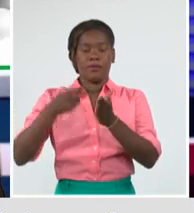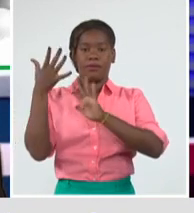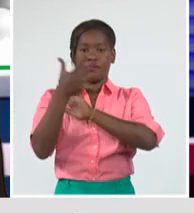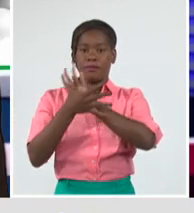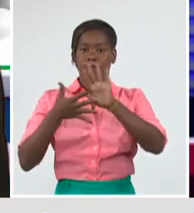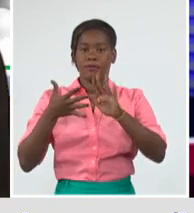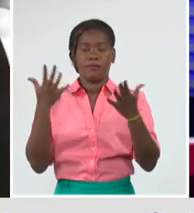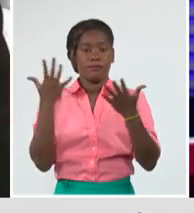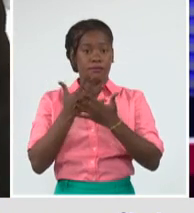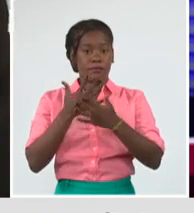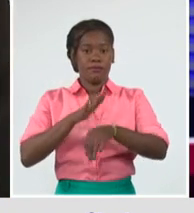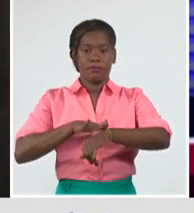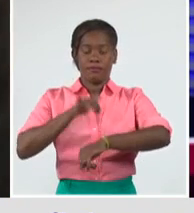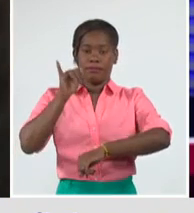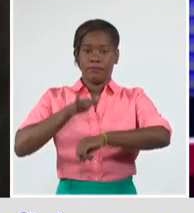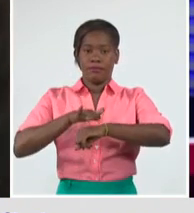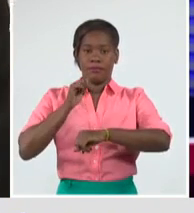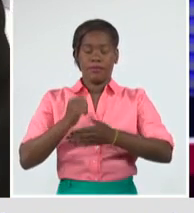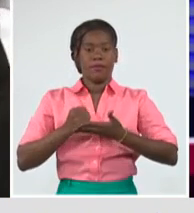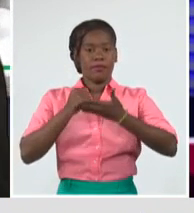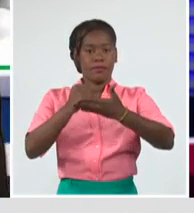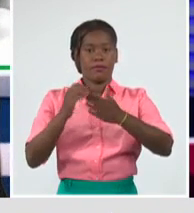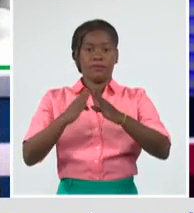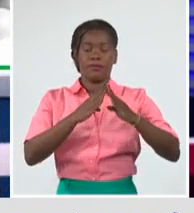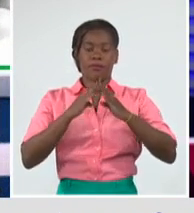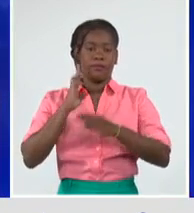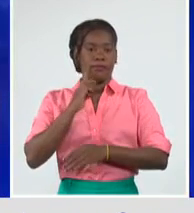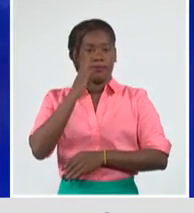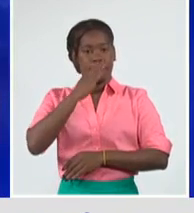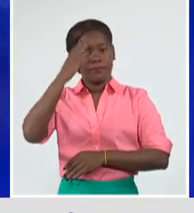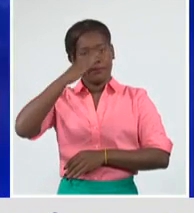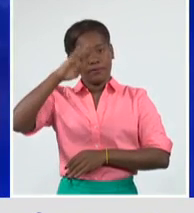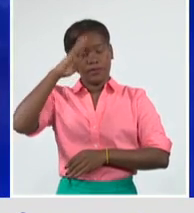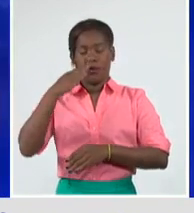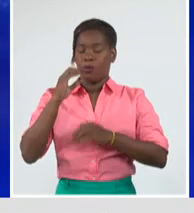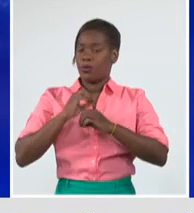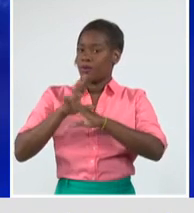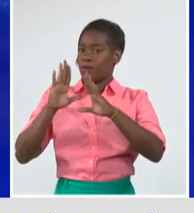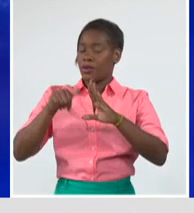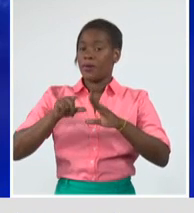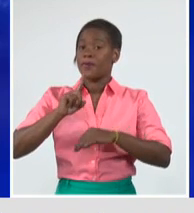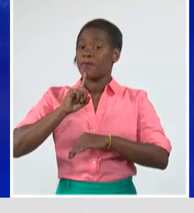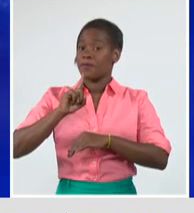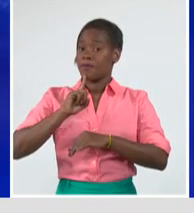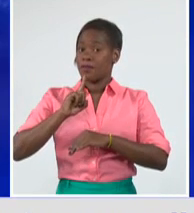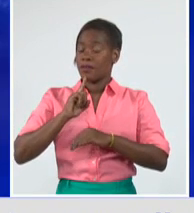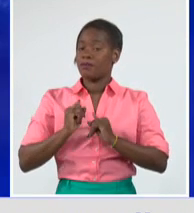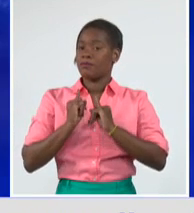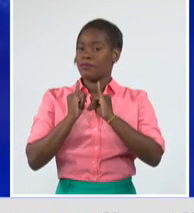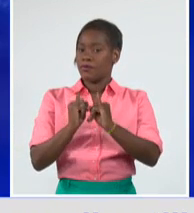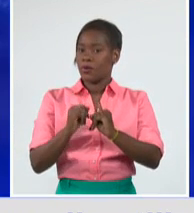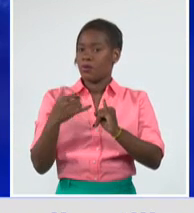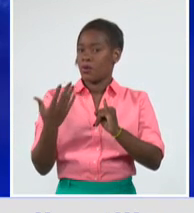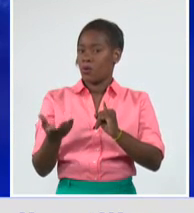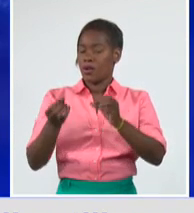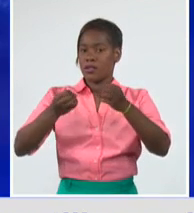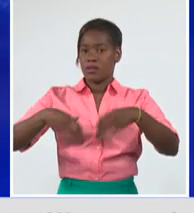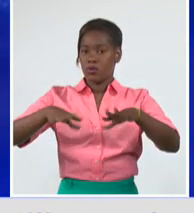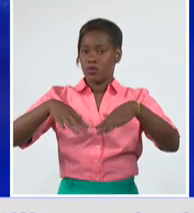señas para la comunidad sorda de Cuba, Mercedes González. Buenos días, doctor. Ya es viernes. ¿Qué situación enfrenta hoy nuestro